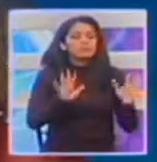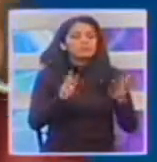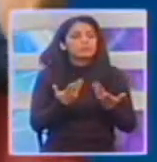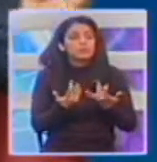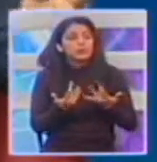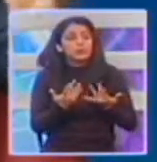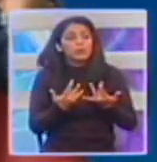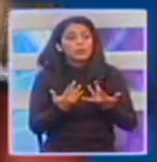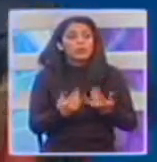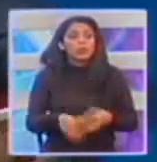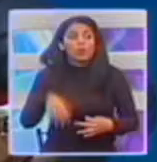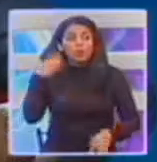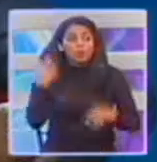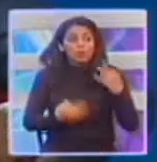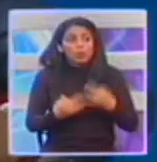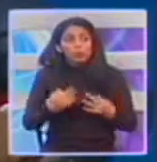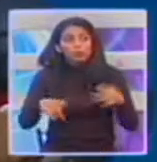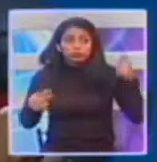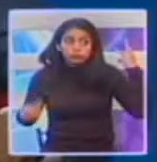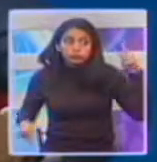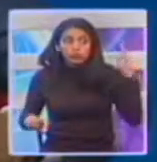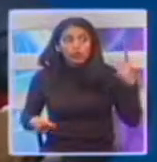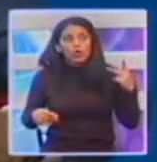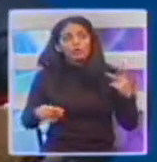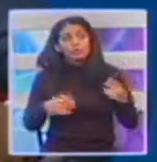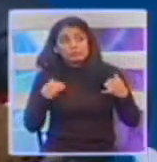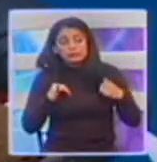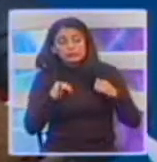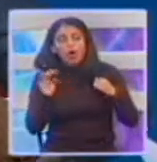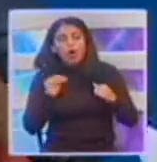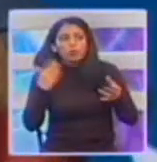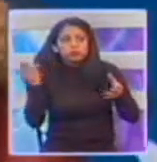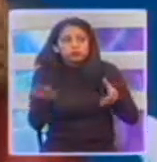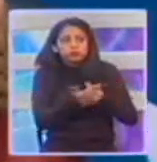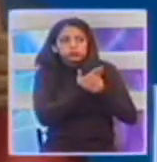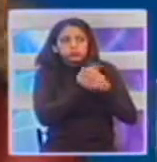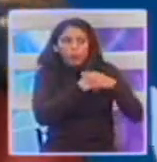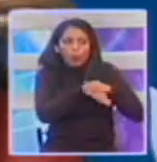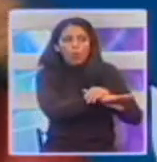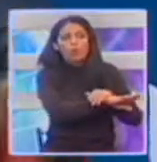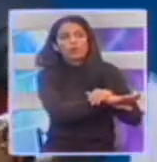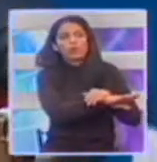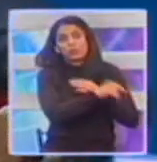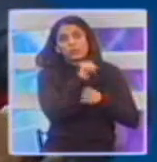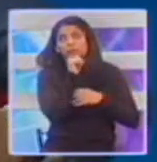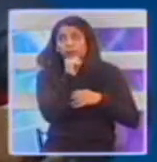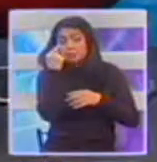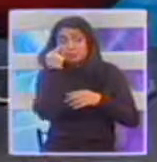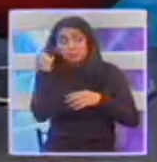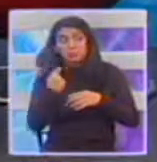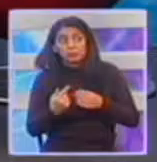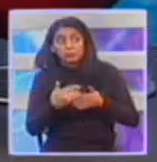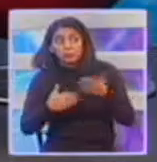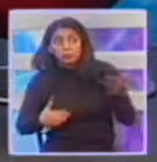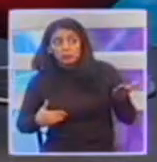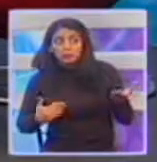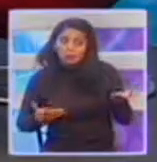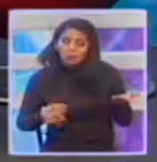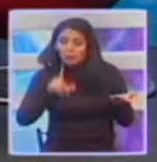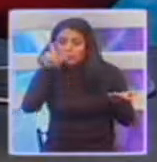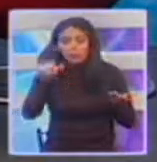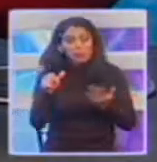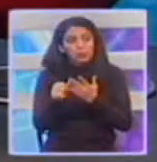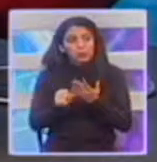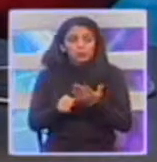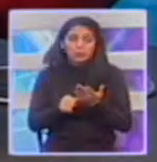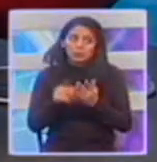político o si se archiva en este caso y encontrar las pruebas convincentes que llamen al ministro suizo fritz y